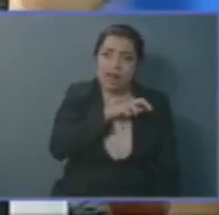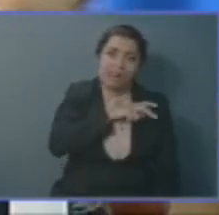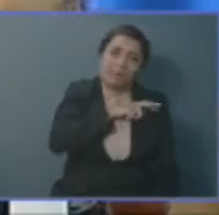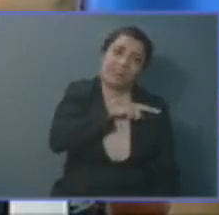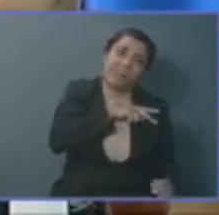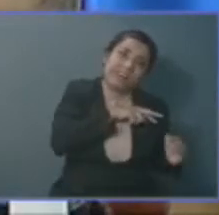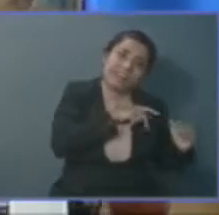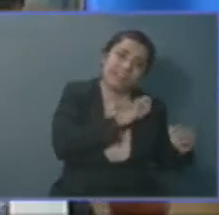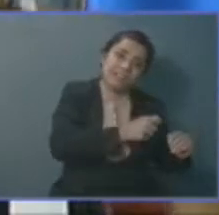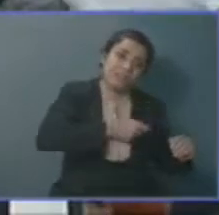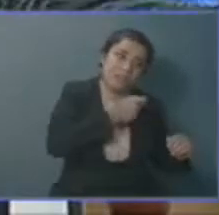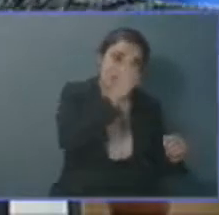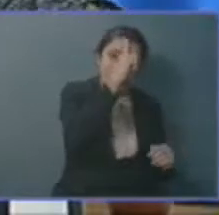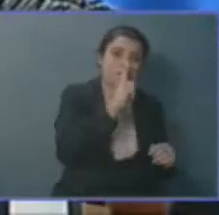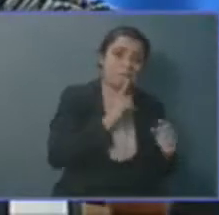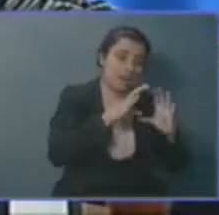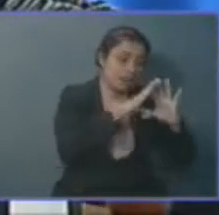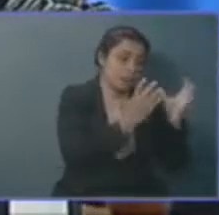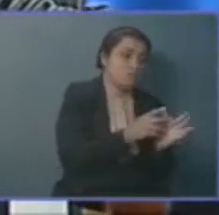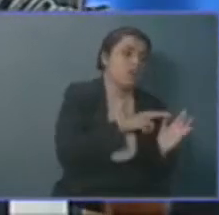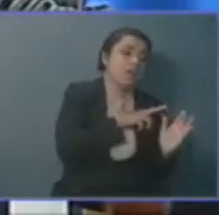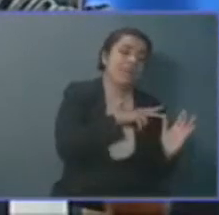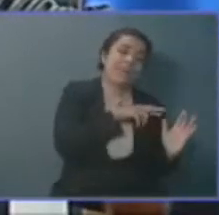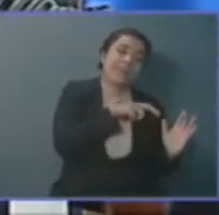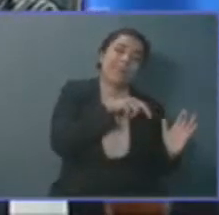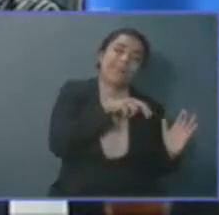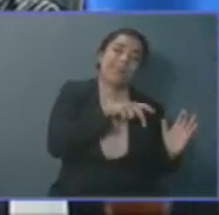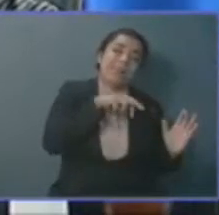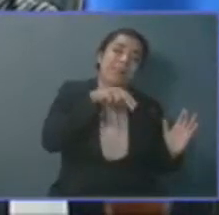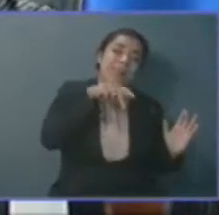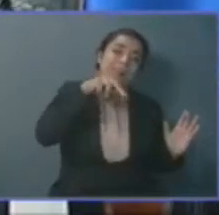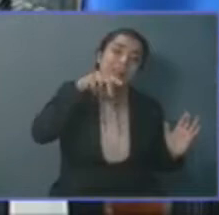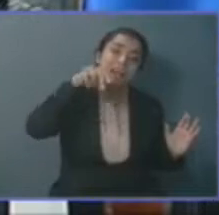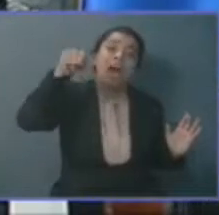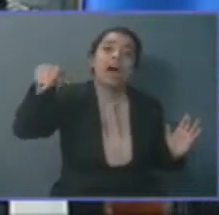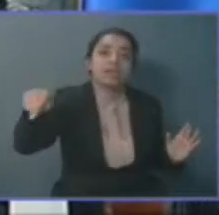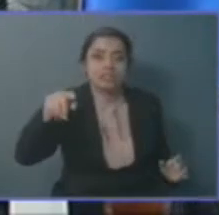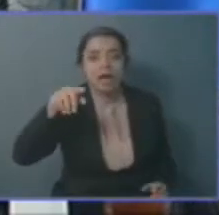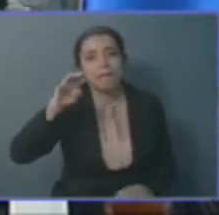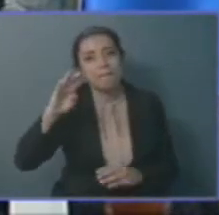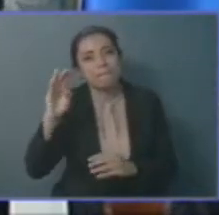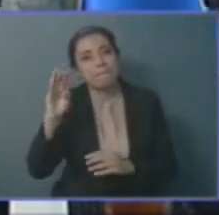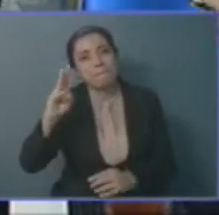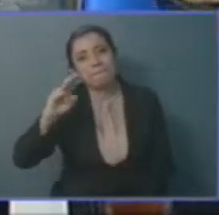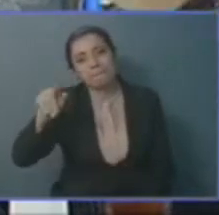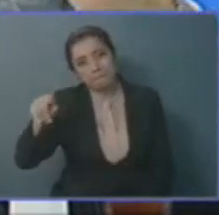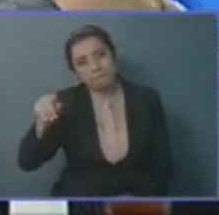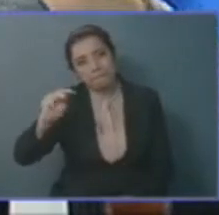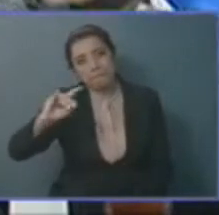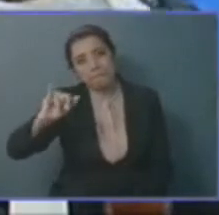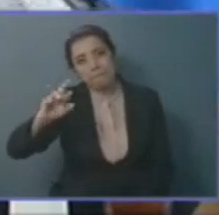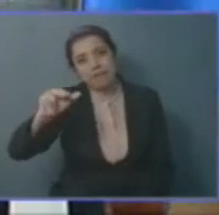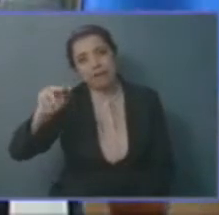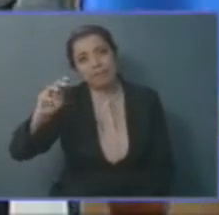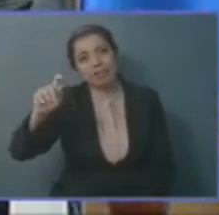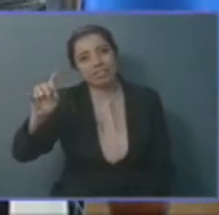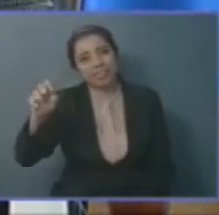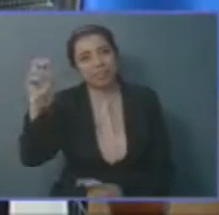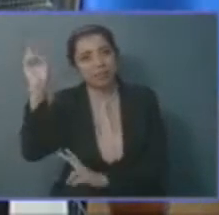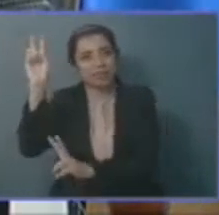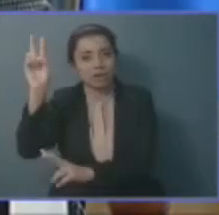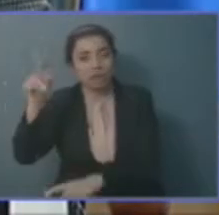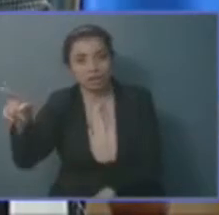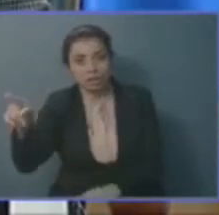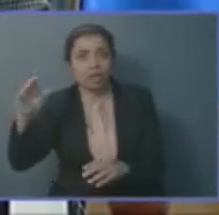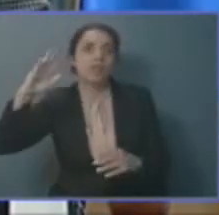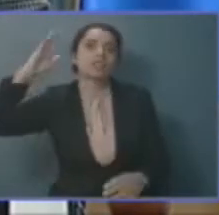ya por Plaza Mundo, hasta la colonia Miramonte, y regresar ya tarde, caminando de igual manera a su casa,